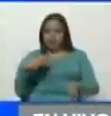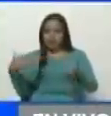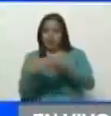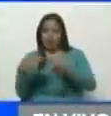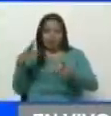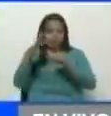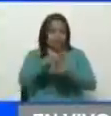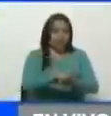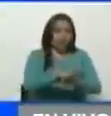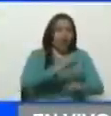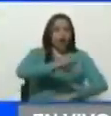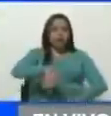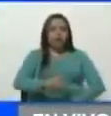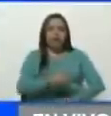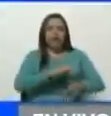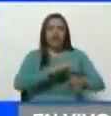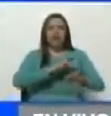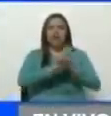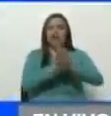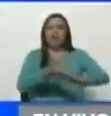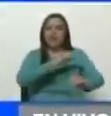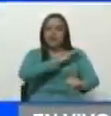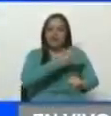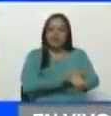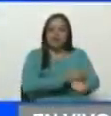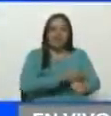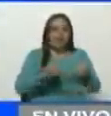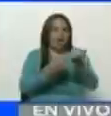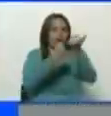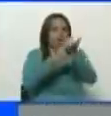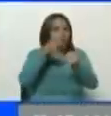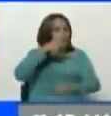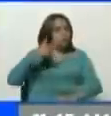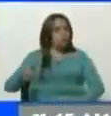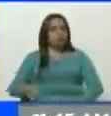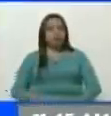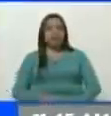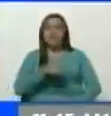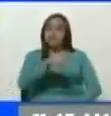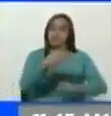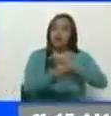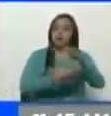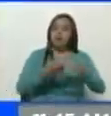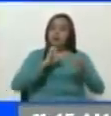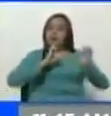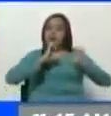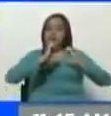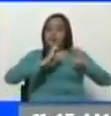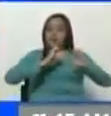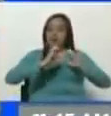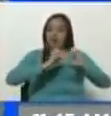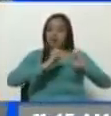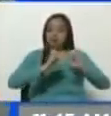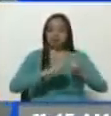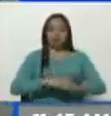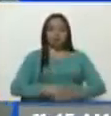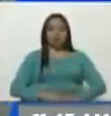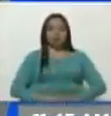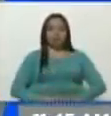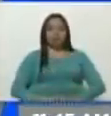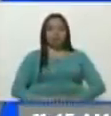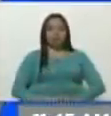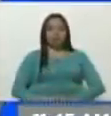fortaleza y ese apoyo del pueblo. Es decir, y ese es el problema de la ética. Estamos ante